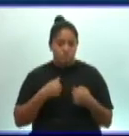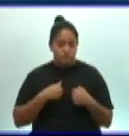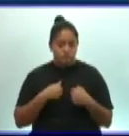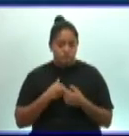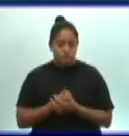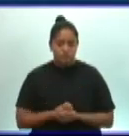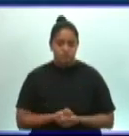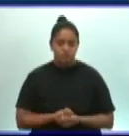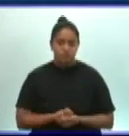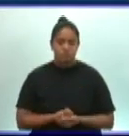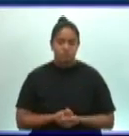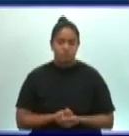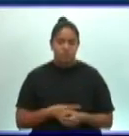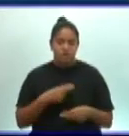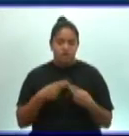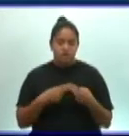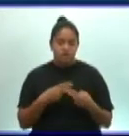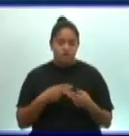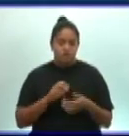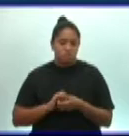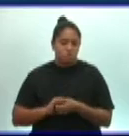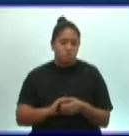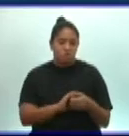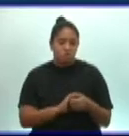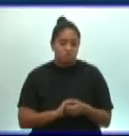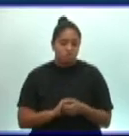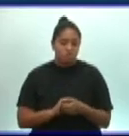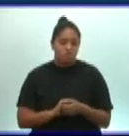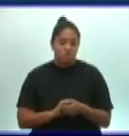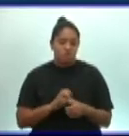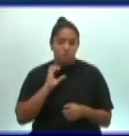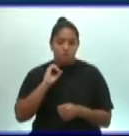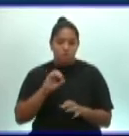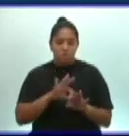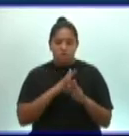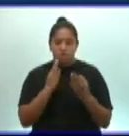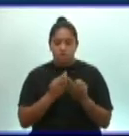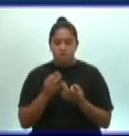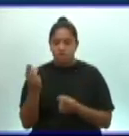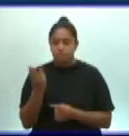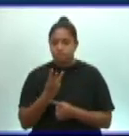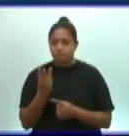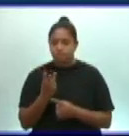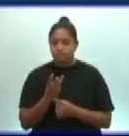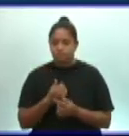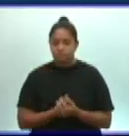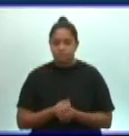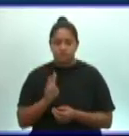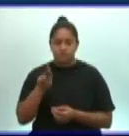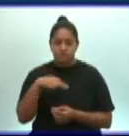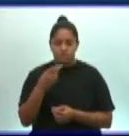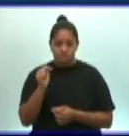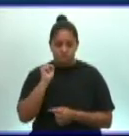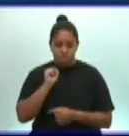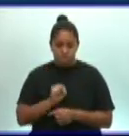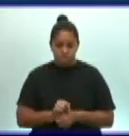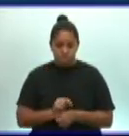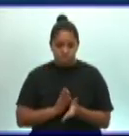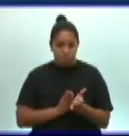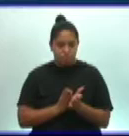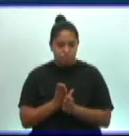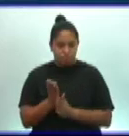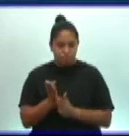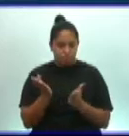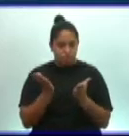tanto con sus compañeros como con familiares. Bueno, la pregunta número 3, que correspondía a la unidad que estamos hoy también continuando